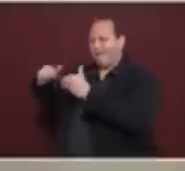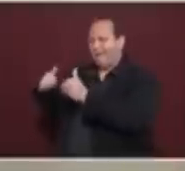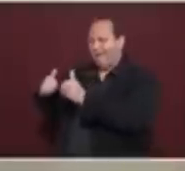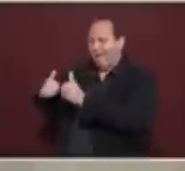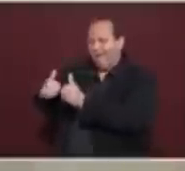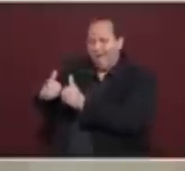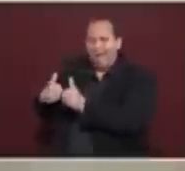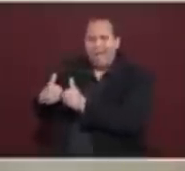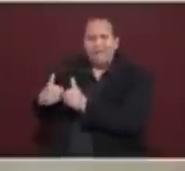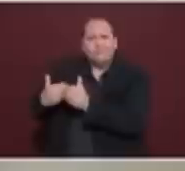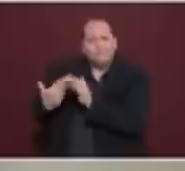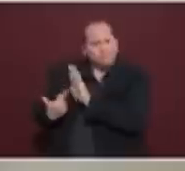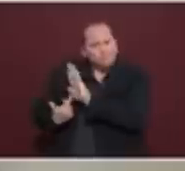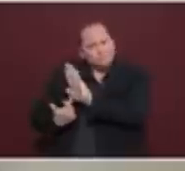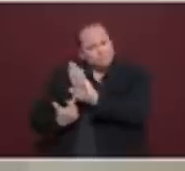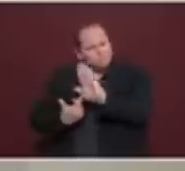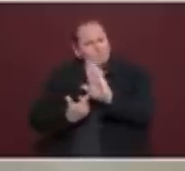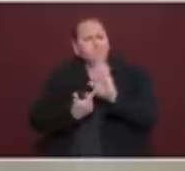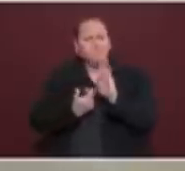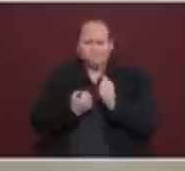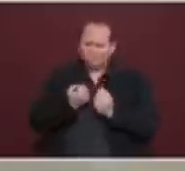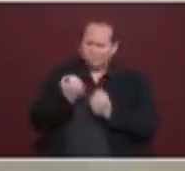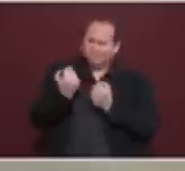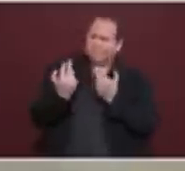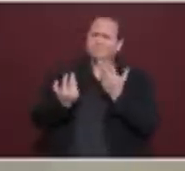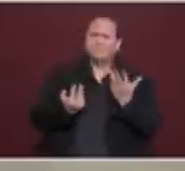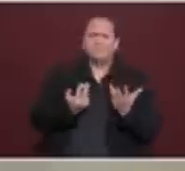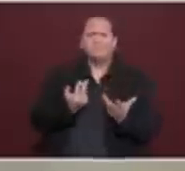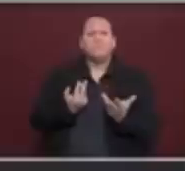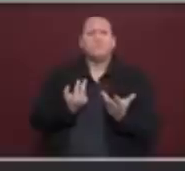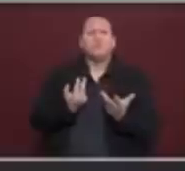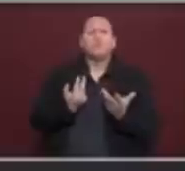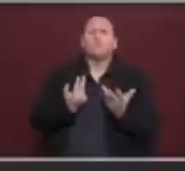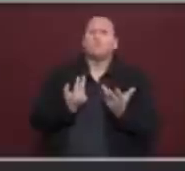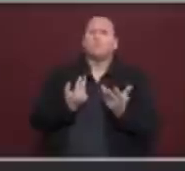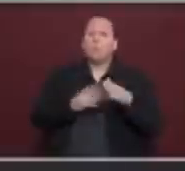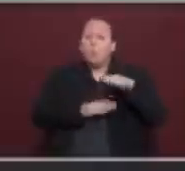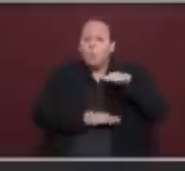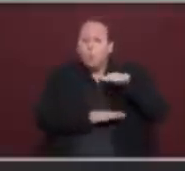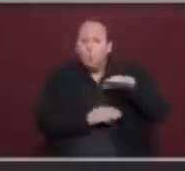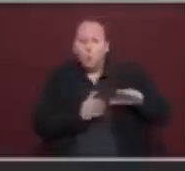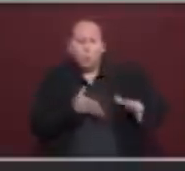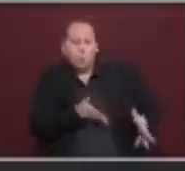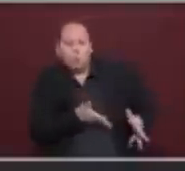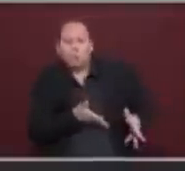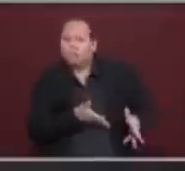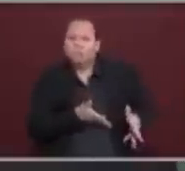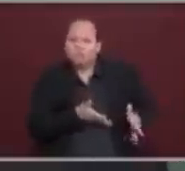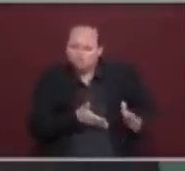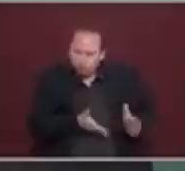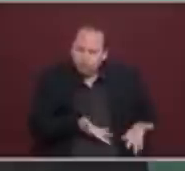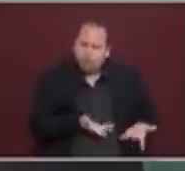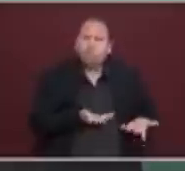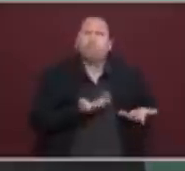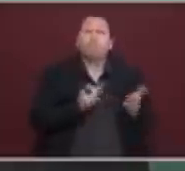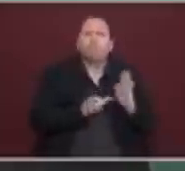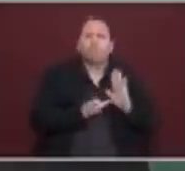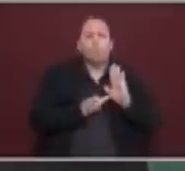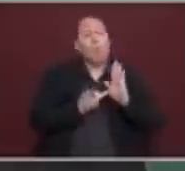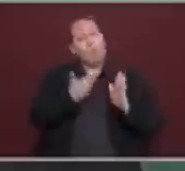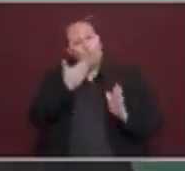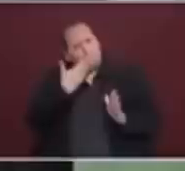y ventilarlo ponerlo en la superficie qué bien que se esta polemizando